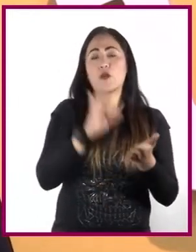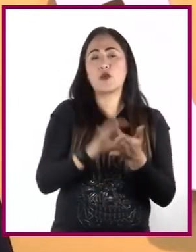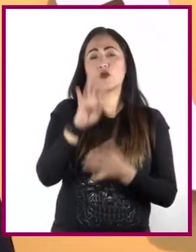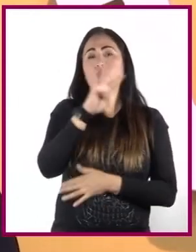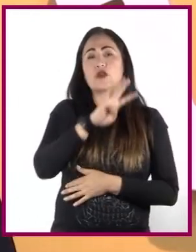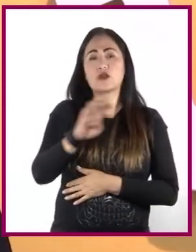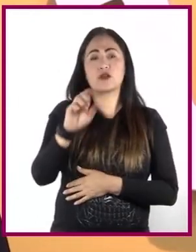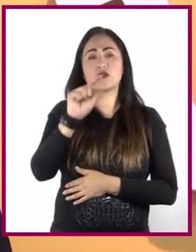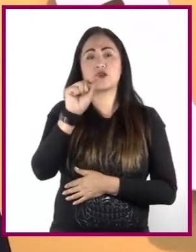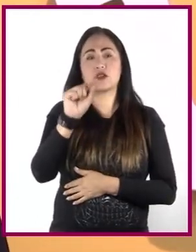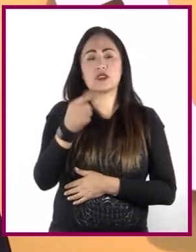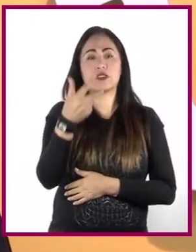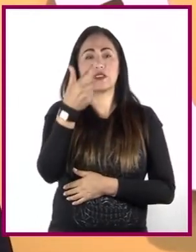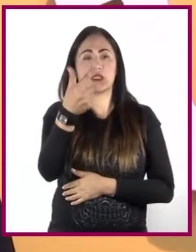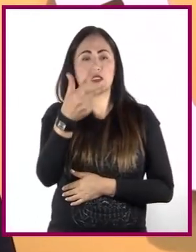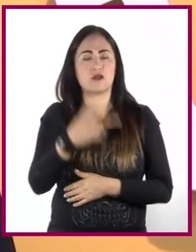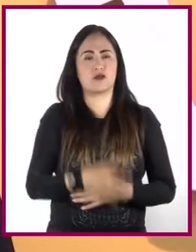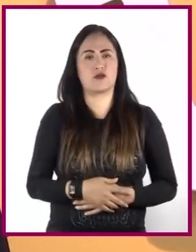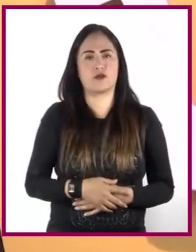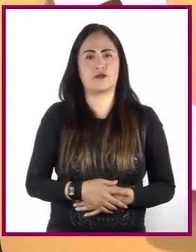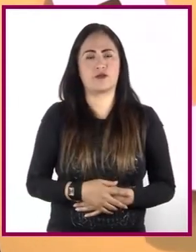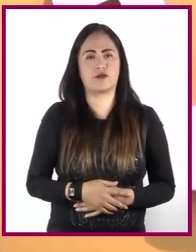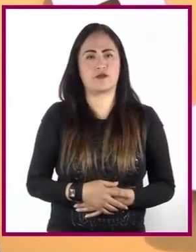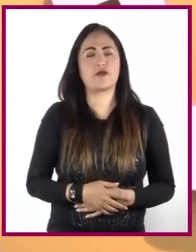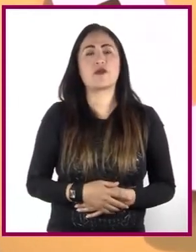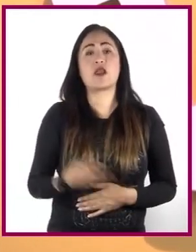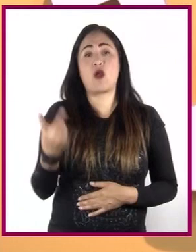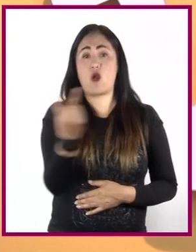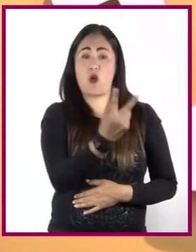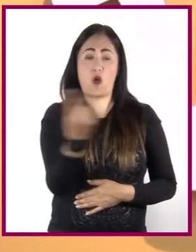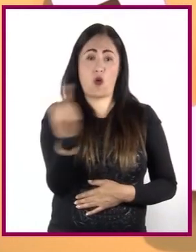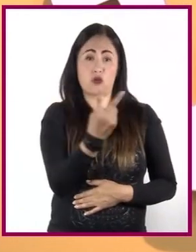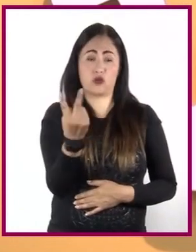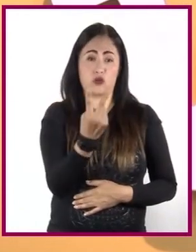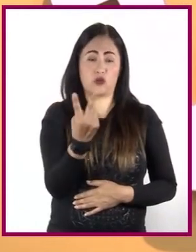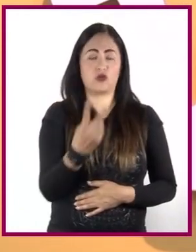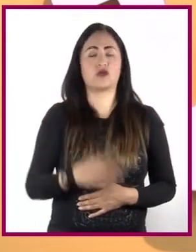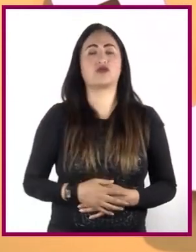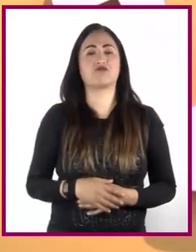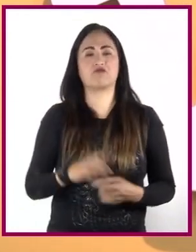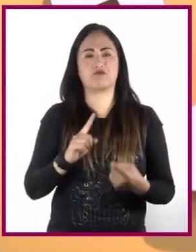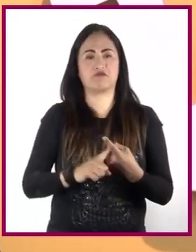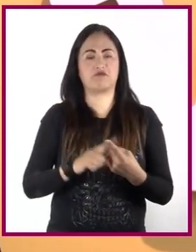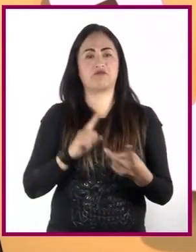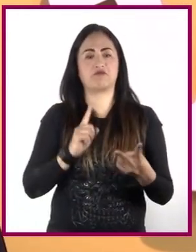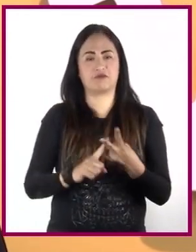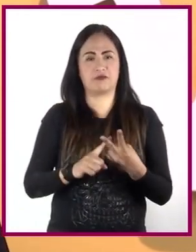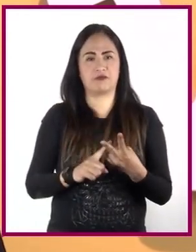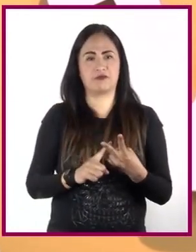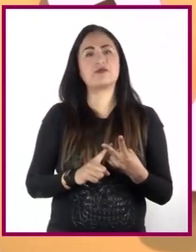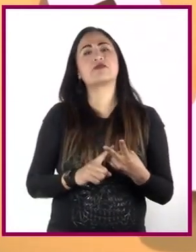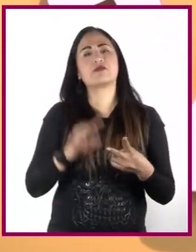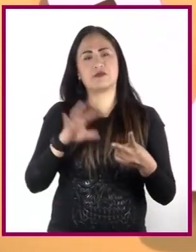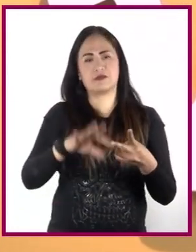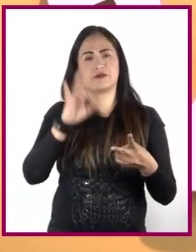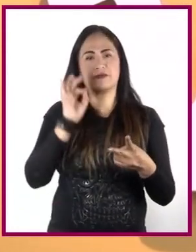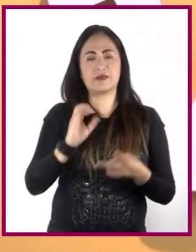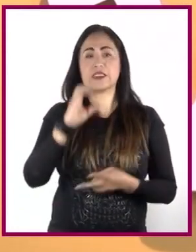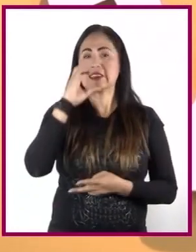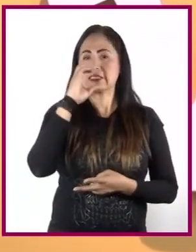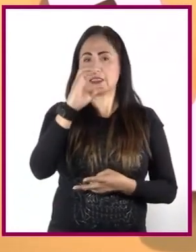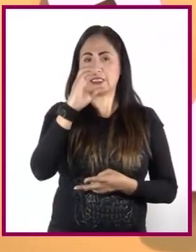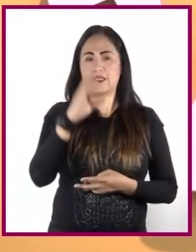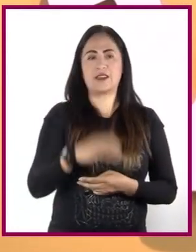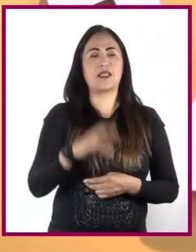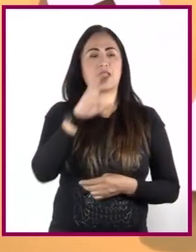0.478. De este modo, la pareja de candidatos que cumplen con la condición es el inciso C